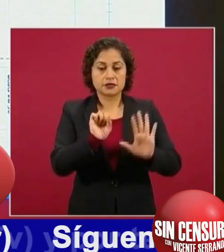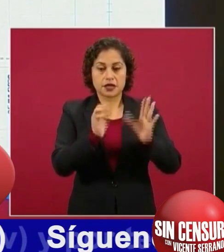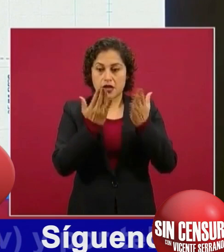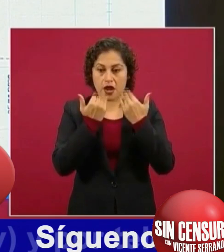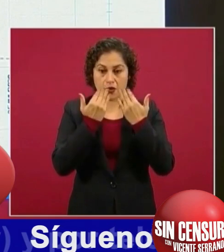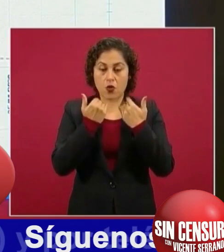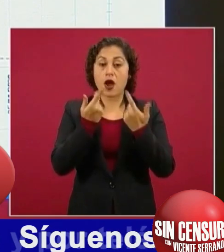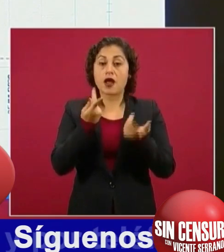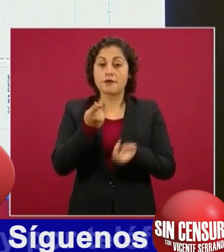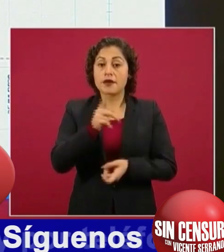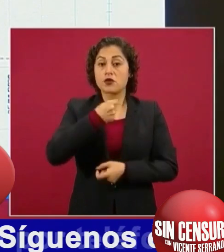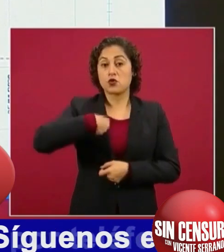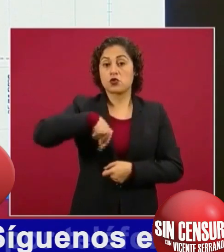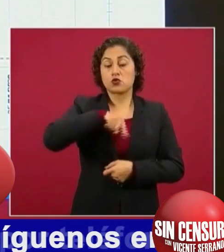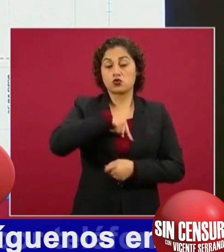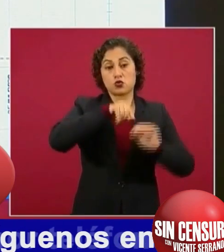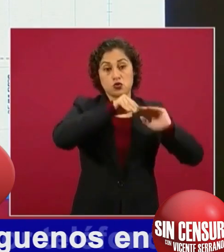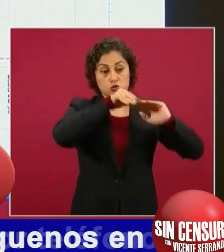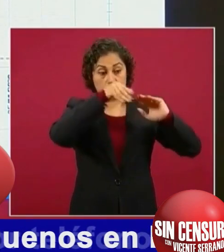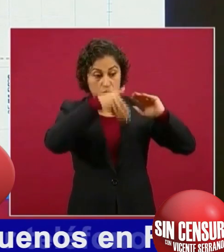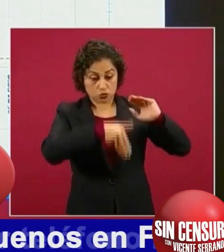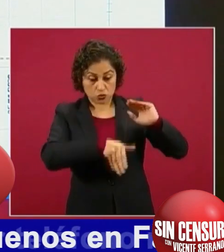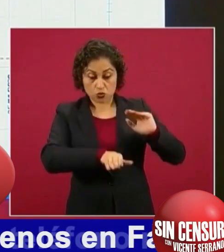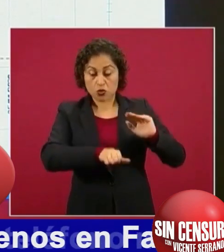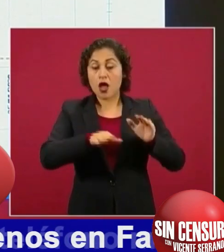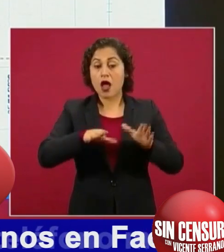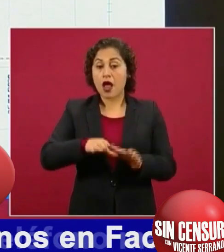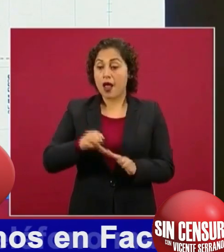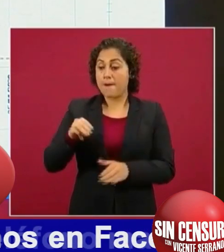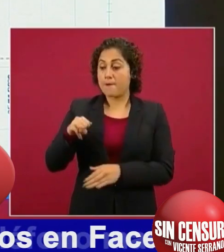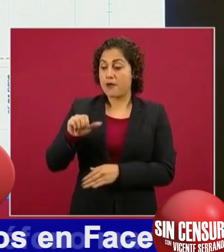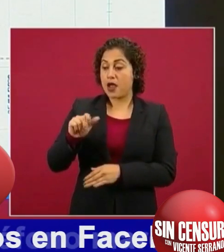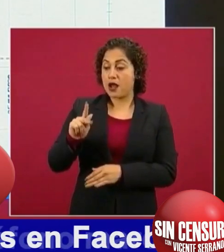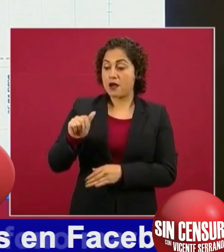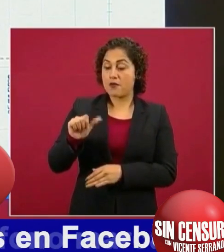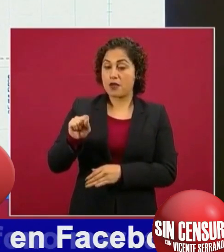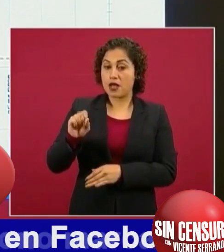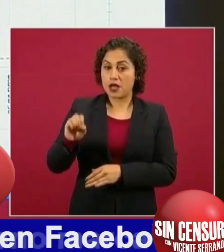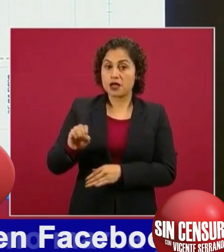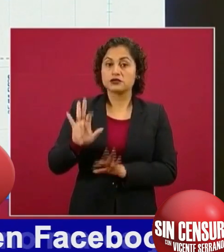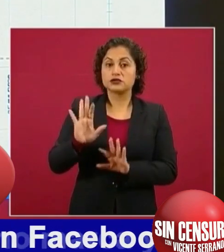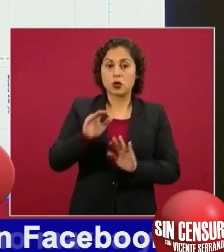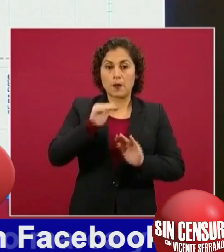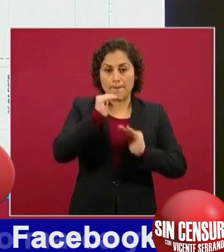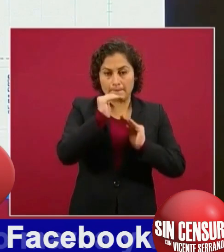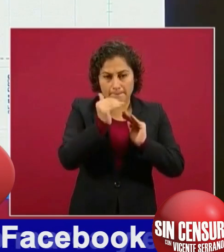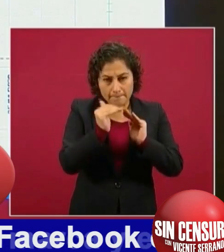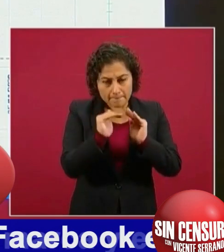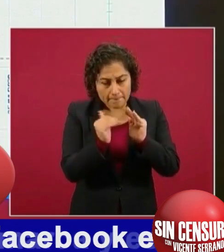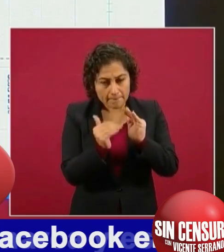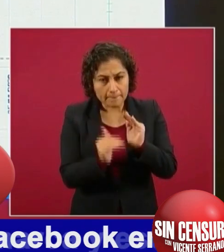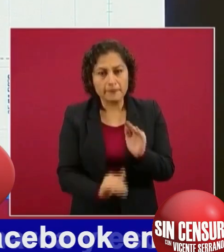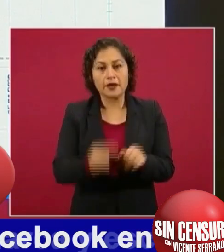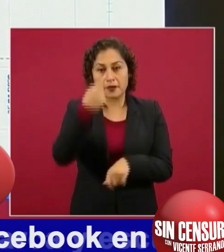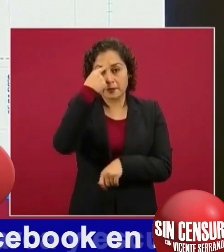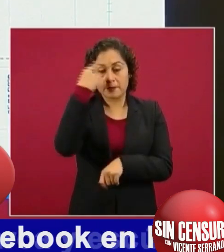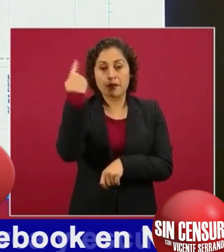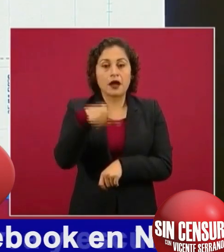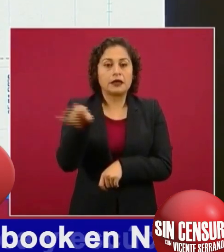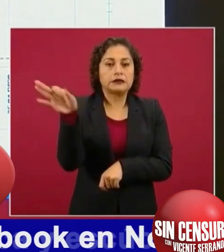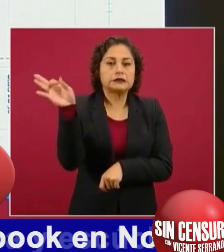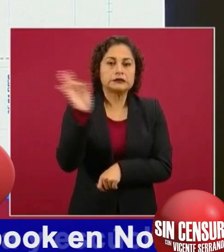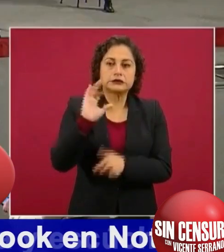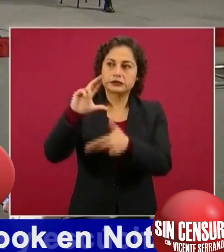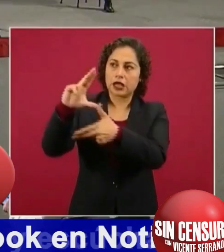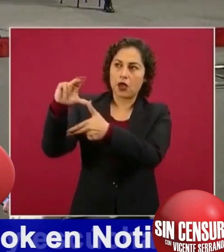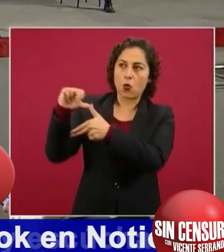de Malpaso para bajarla en caso de que este huracán, que entraría de acuerdo a una